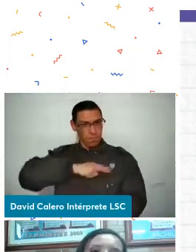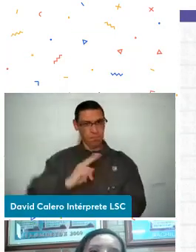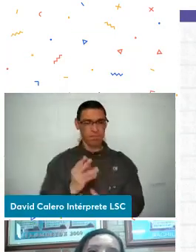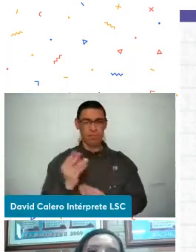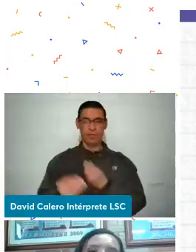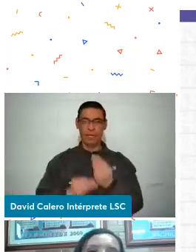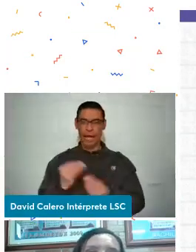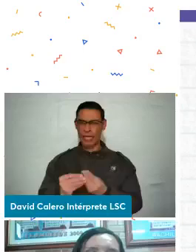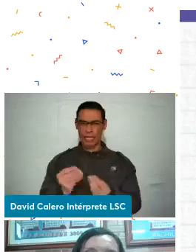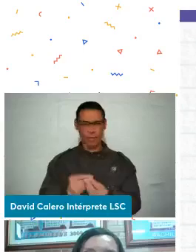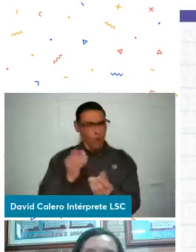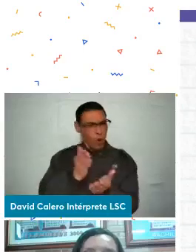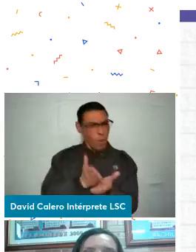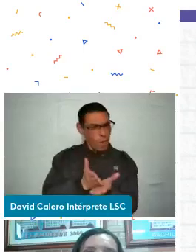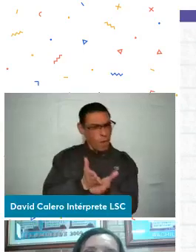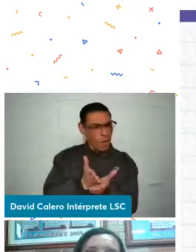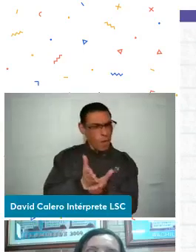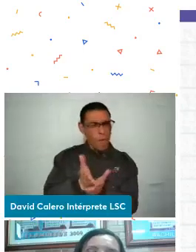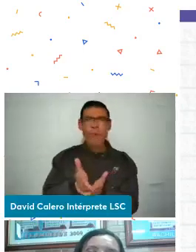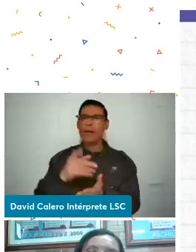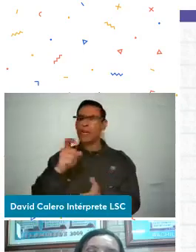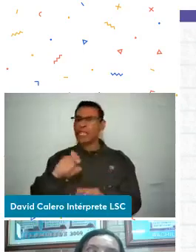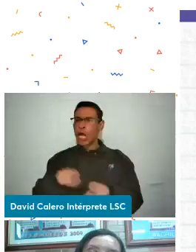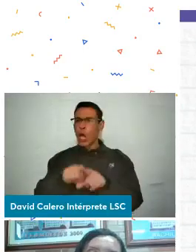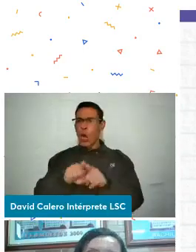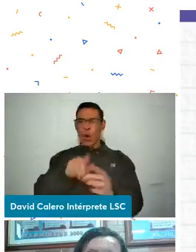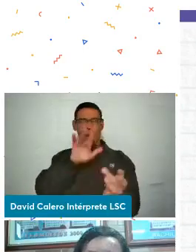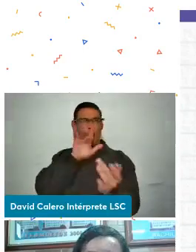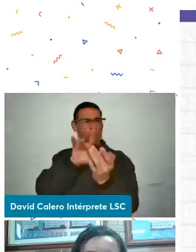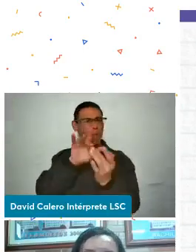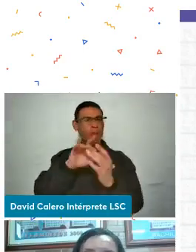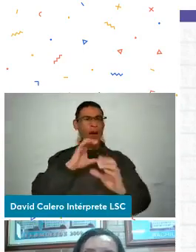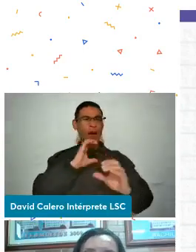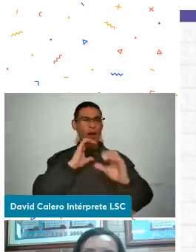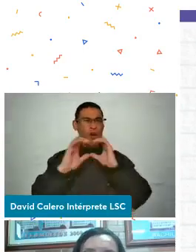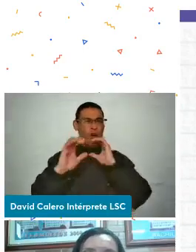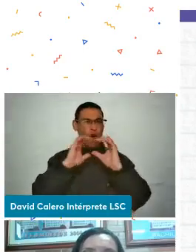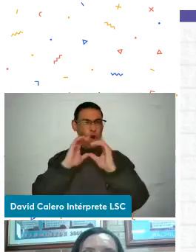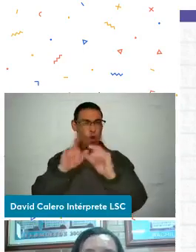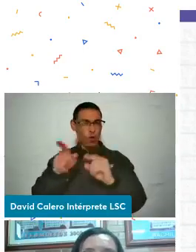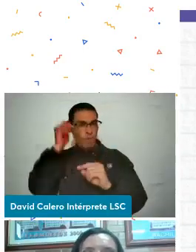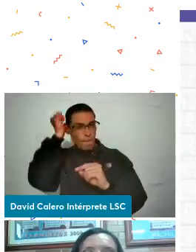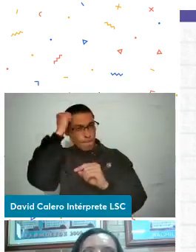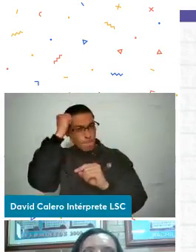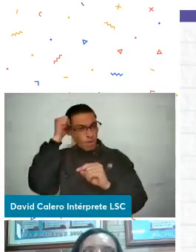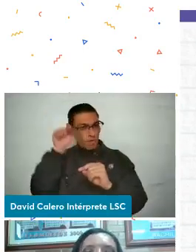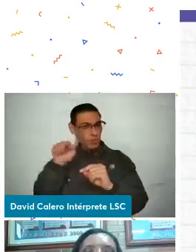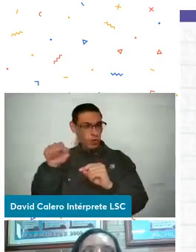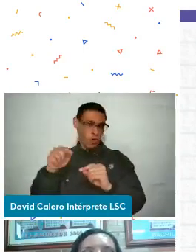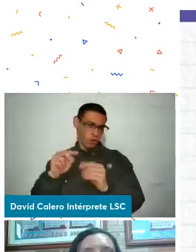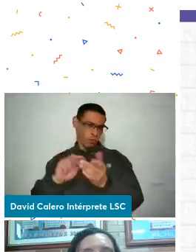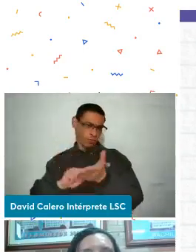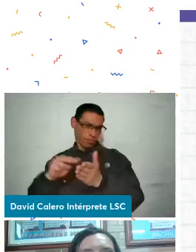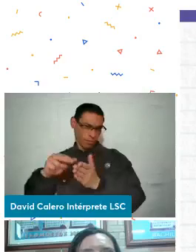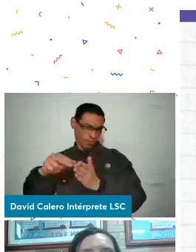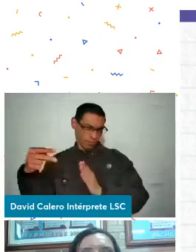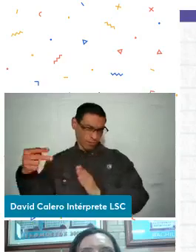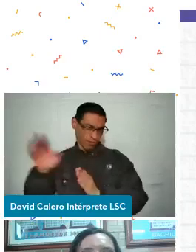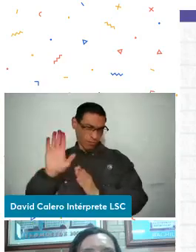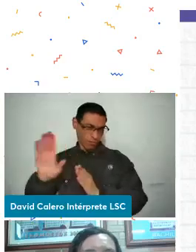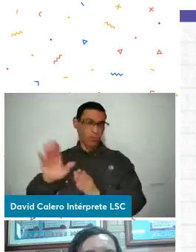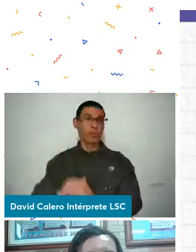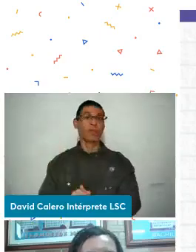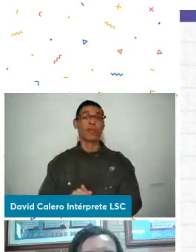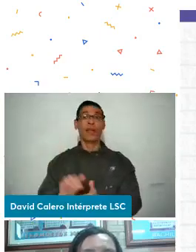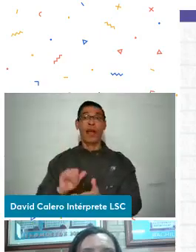constante mantenemos comunicación con el profe David, que es el docente de tecnología. Nosotros tenemos establecida